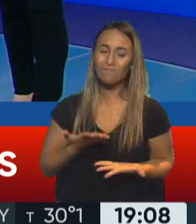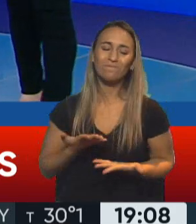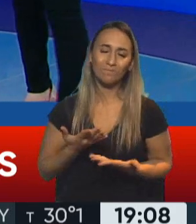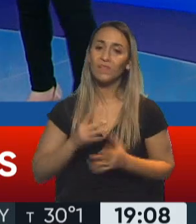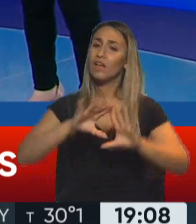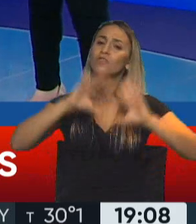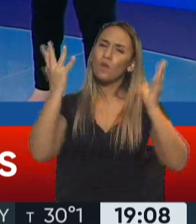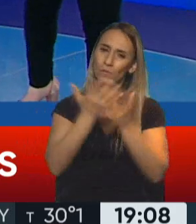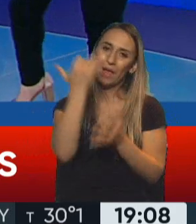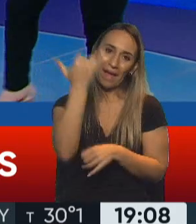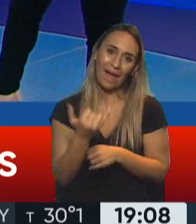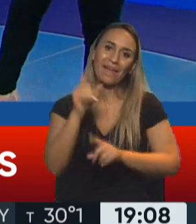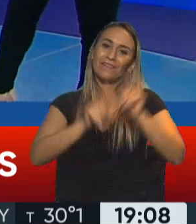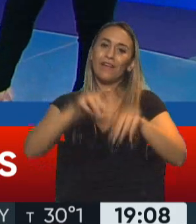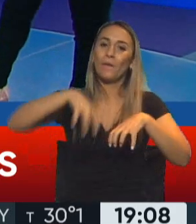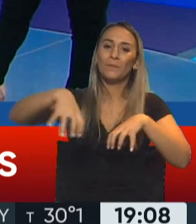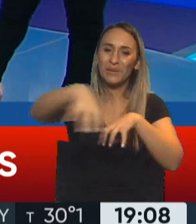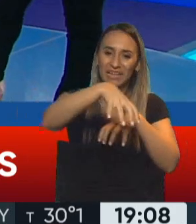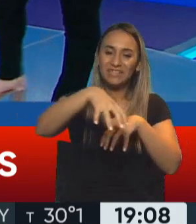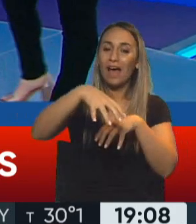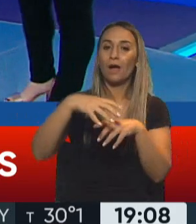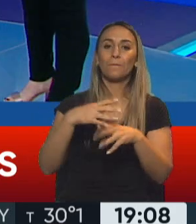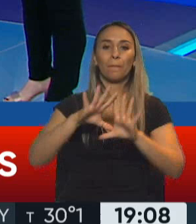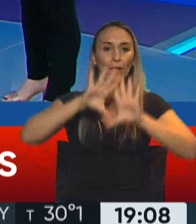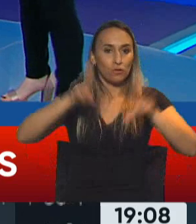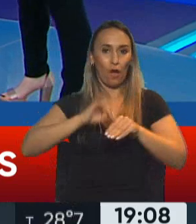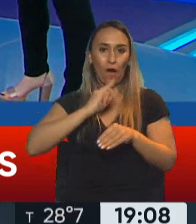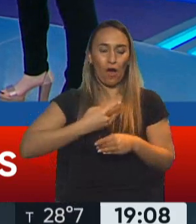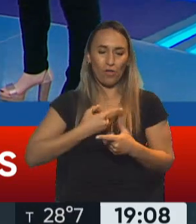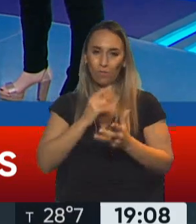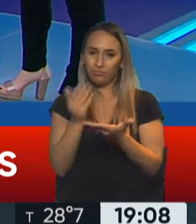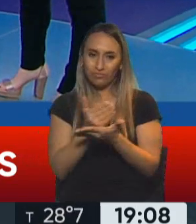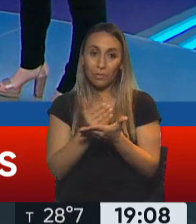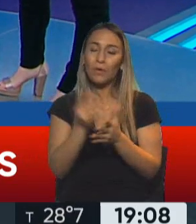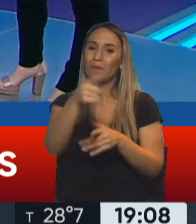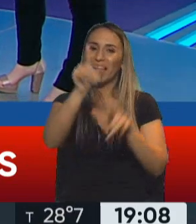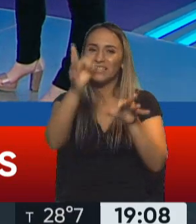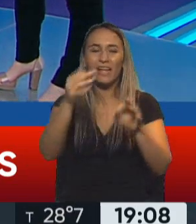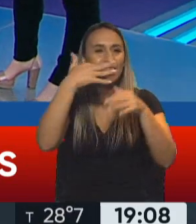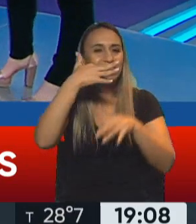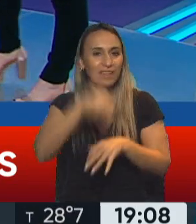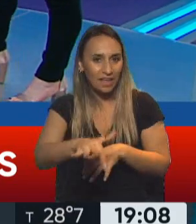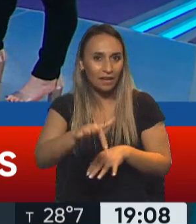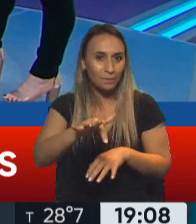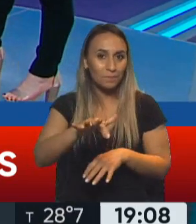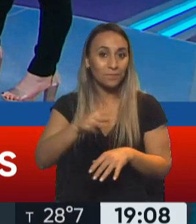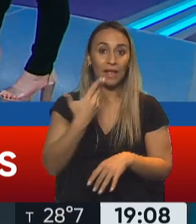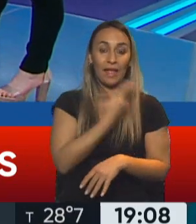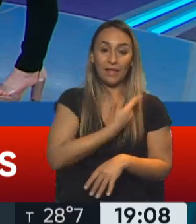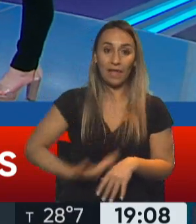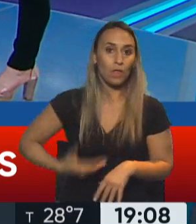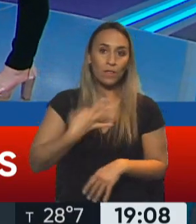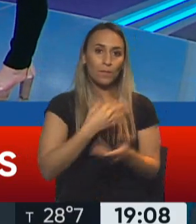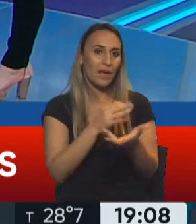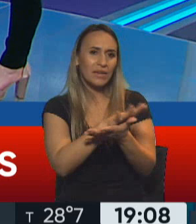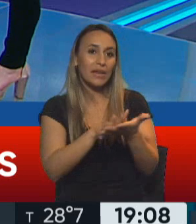del mundo, digamos, hay otras cuestiones también a tener en cuenta, pero para que entendamos la dimensión de lo que se topa el Estado, sí, ¿no?, a la hora de negociar.